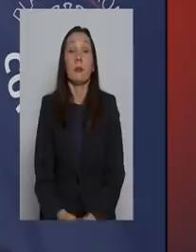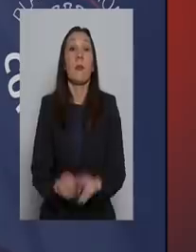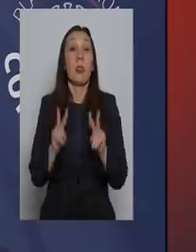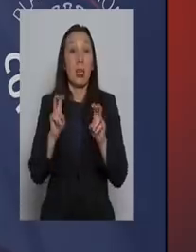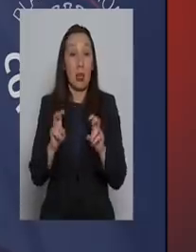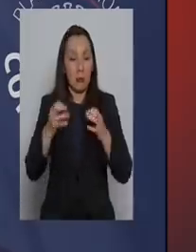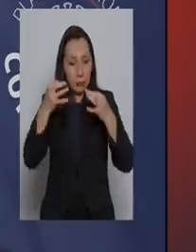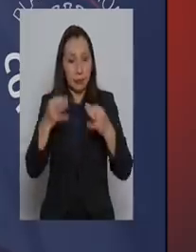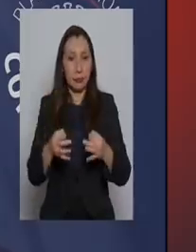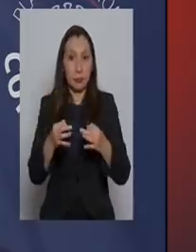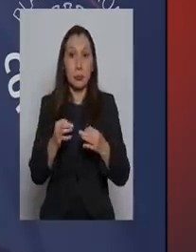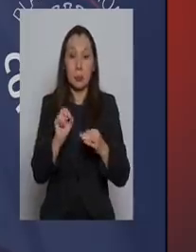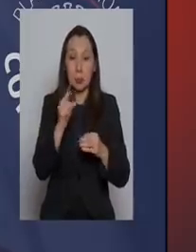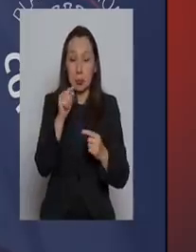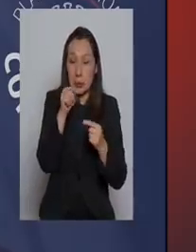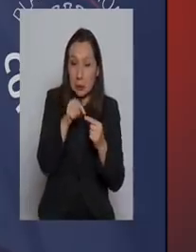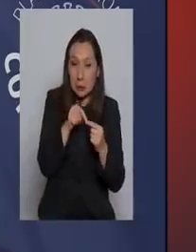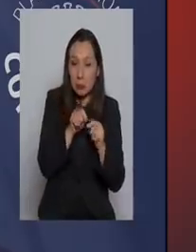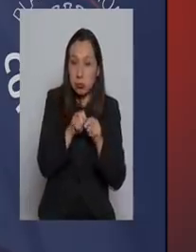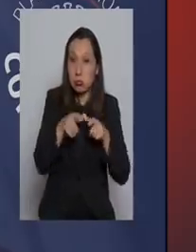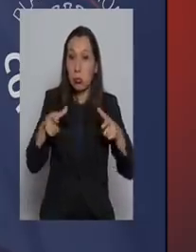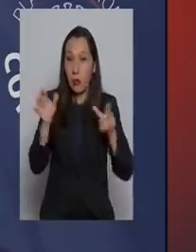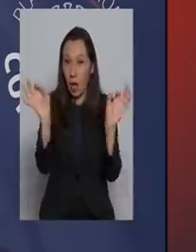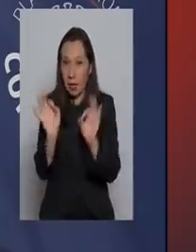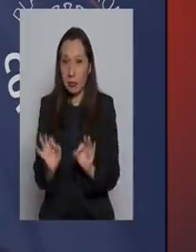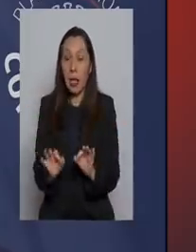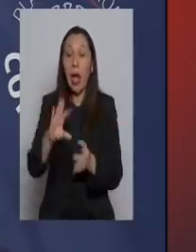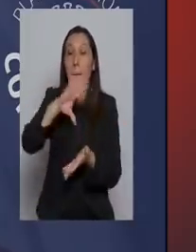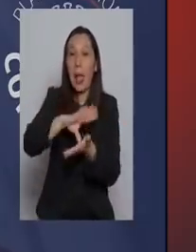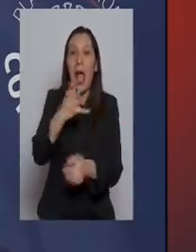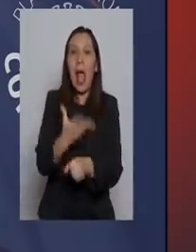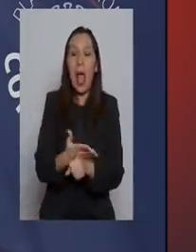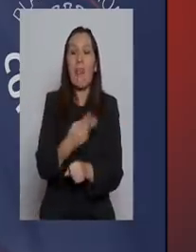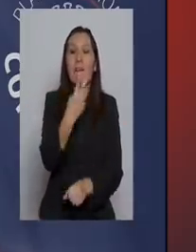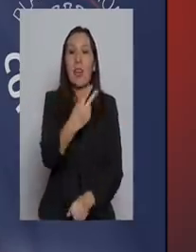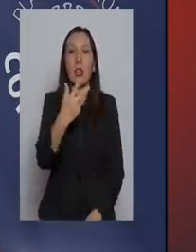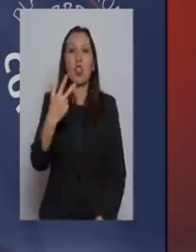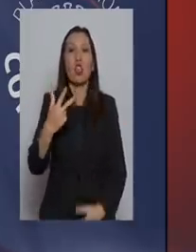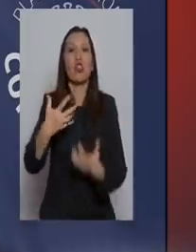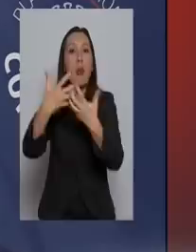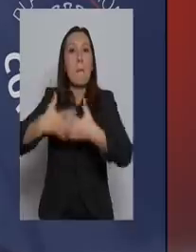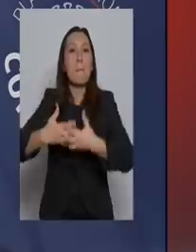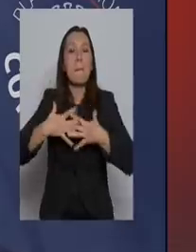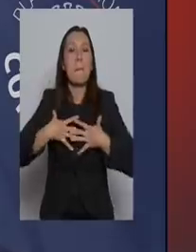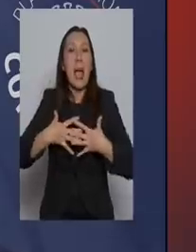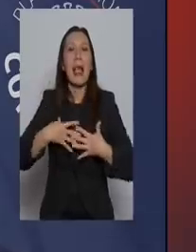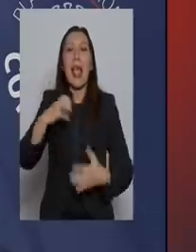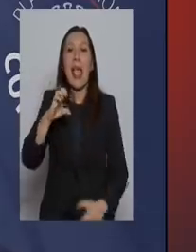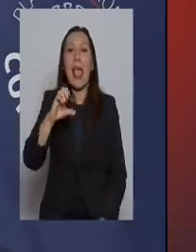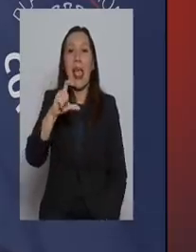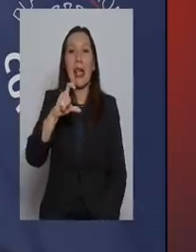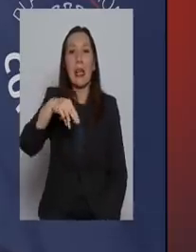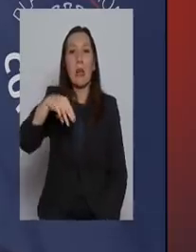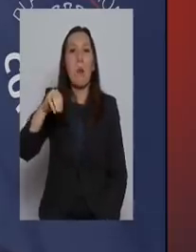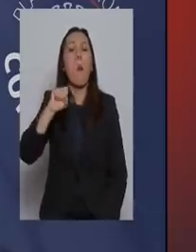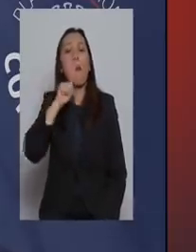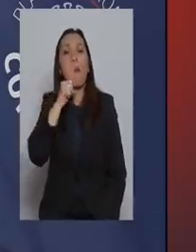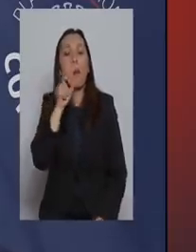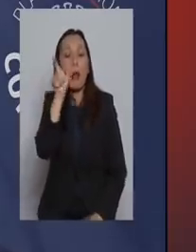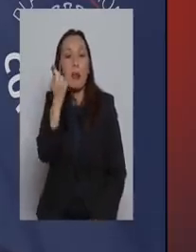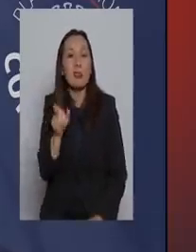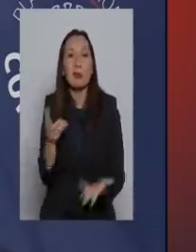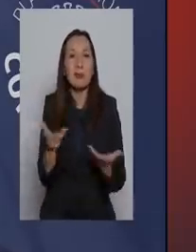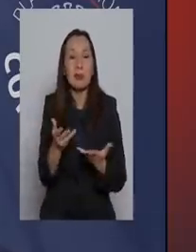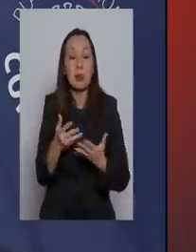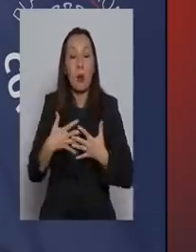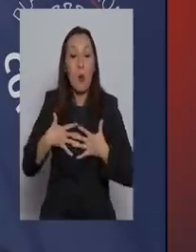Yendo de lo concreto a lo general, en el país hay 28 máquinas ECMO que se usan cuando ya el